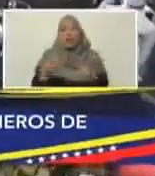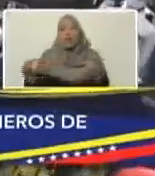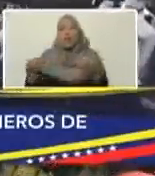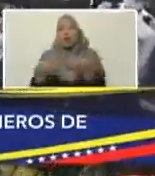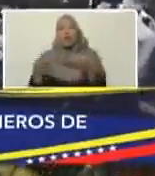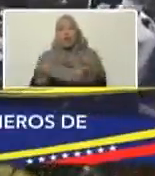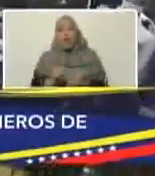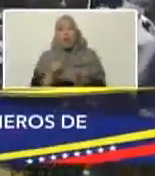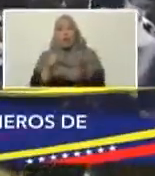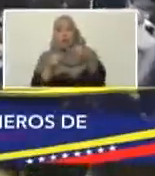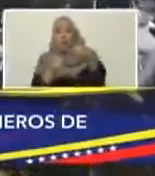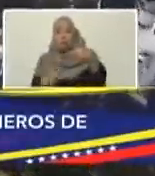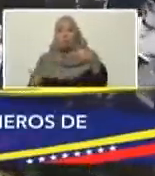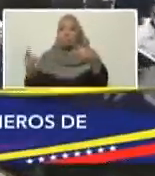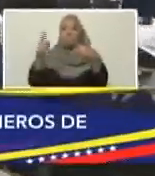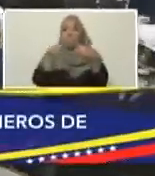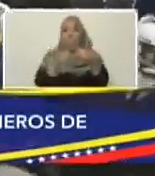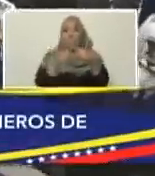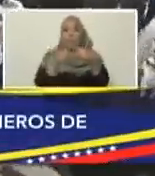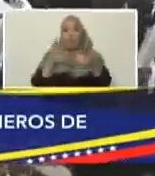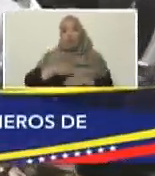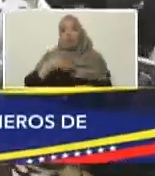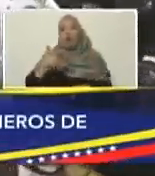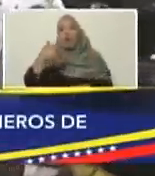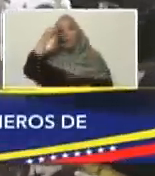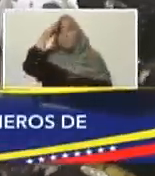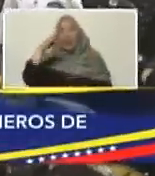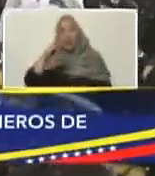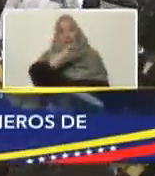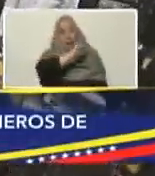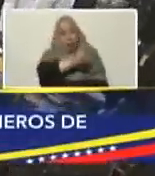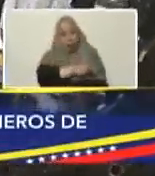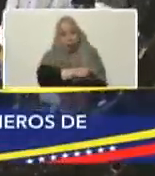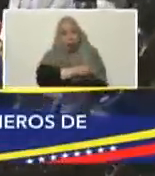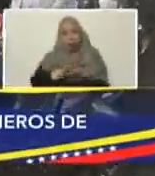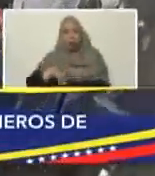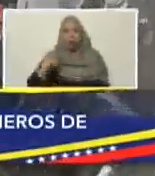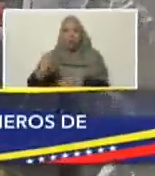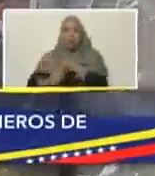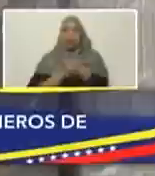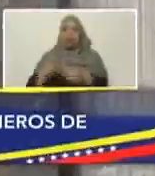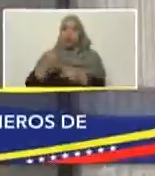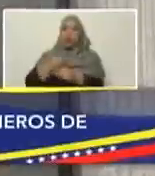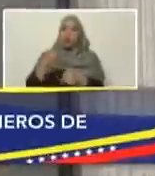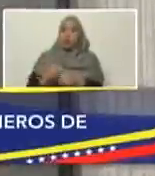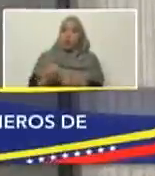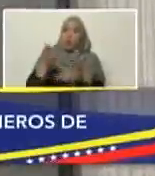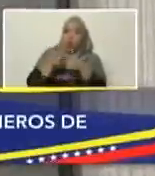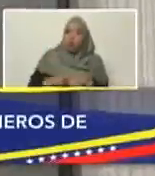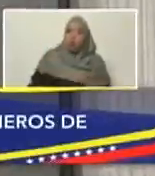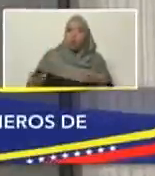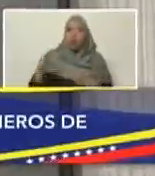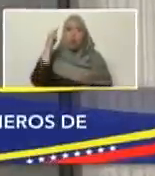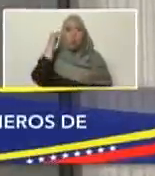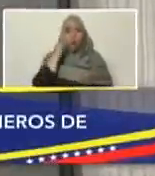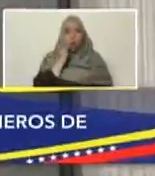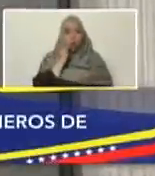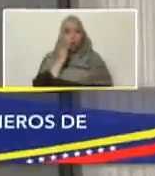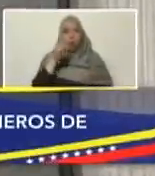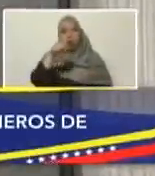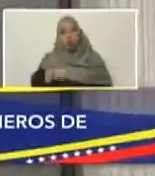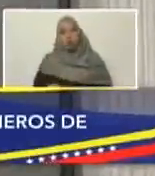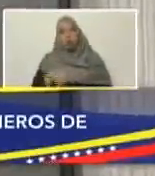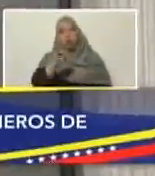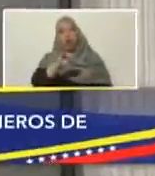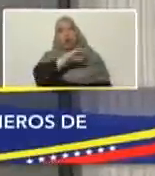vicealmirantes y contraalmirantes. Es el poder militar de la patria, de una patria heroica, la patria del libertador Simón Bolívar. Hoy